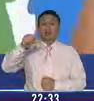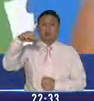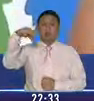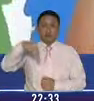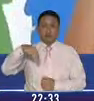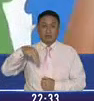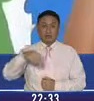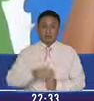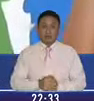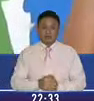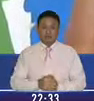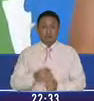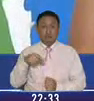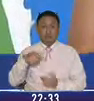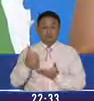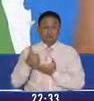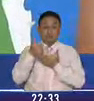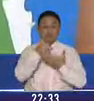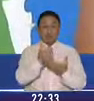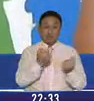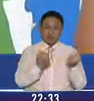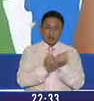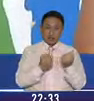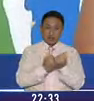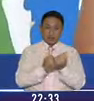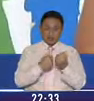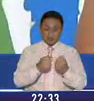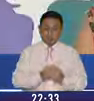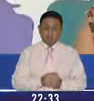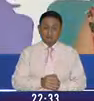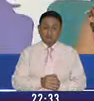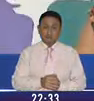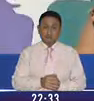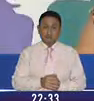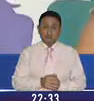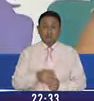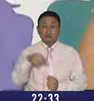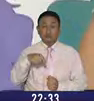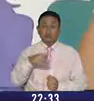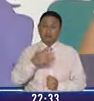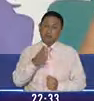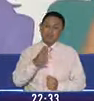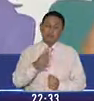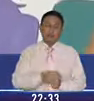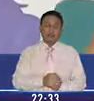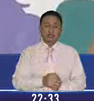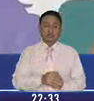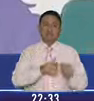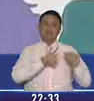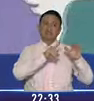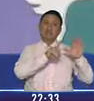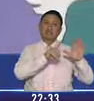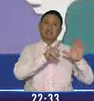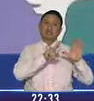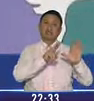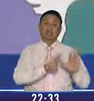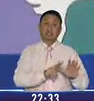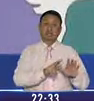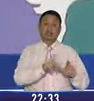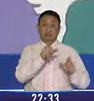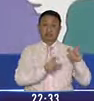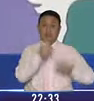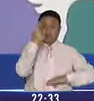a la Mujer, donde brindan la asistencia en primera línea. Atendemos un promedio de 6-7 personas al día. Aquí